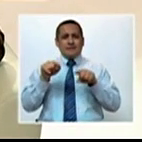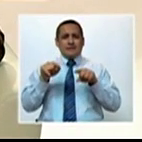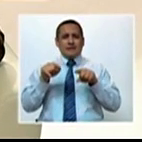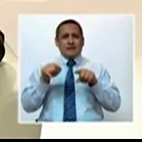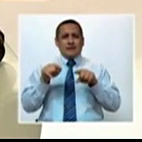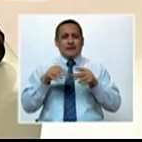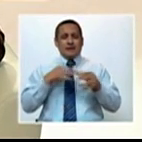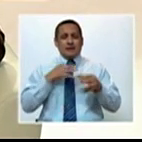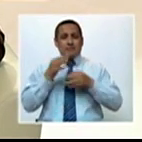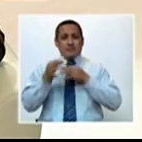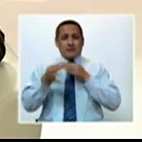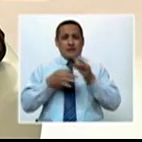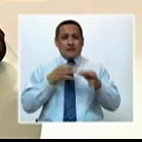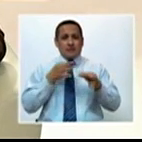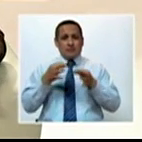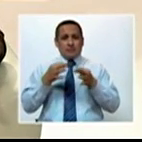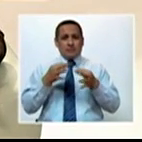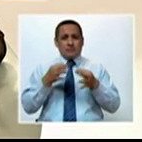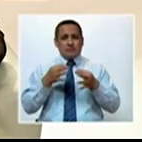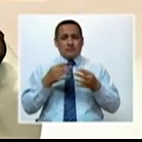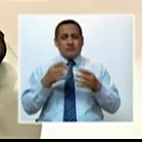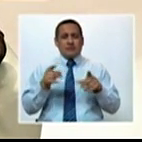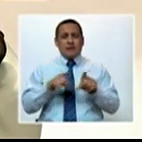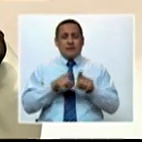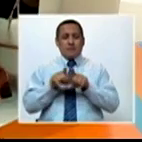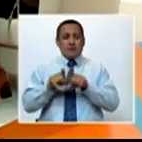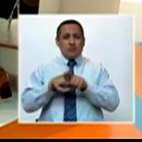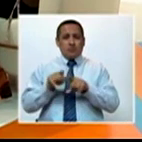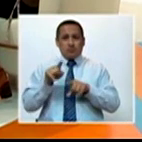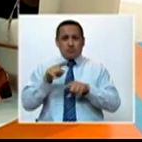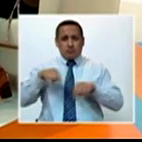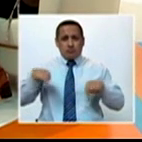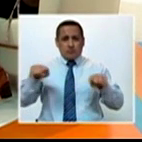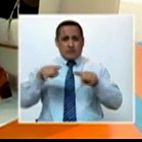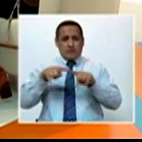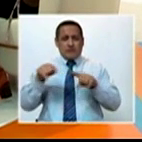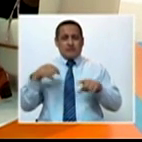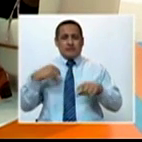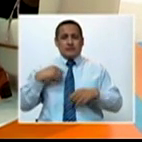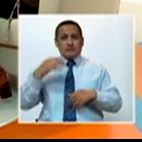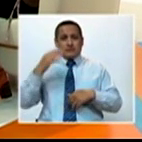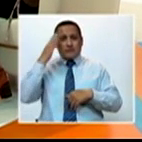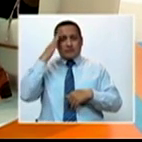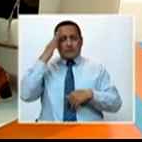indicadores que ustedes se manejan en Cedro,